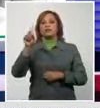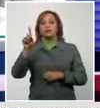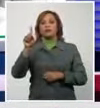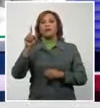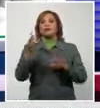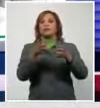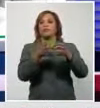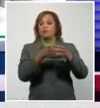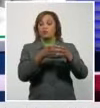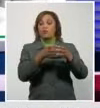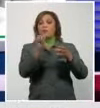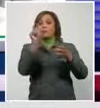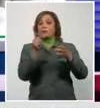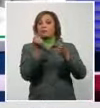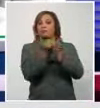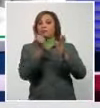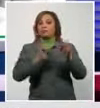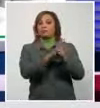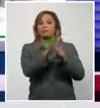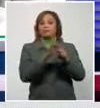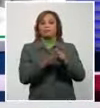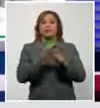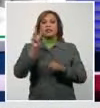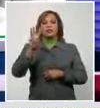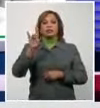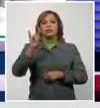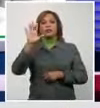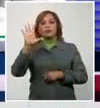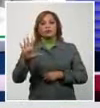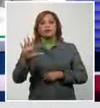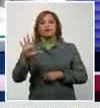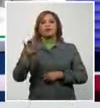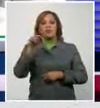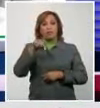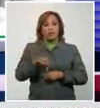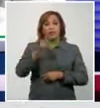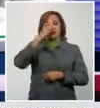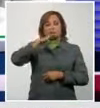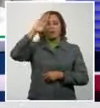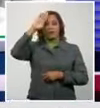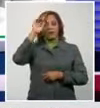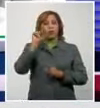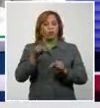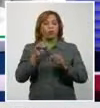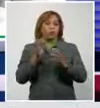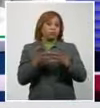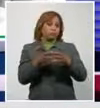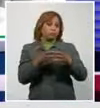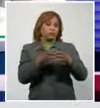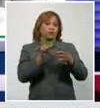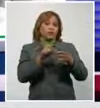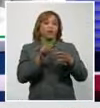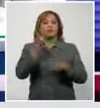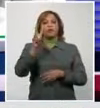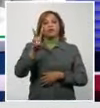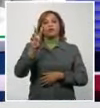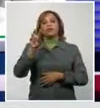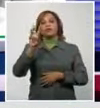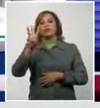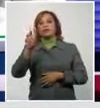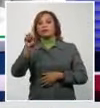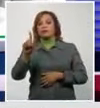en el día de hoy, 395 casos autóctonos de este total, 231